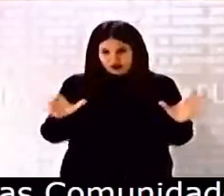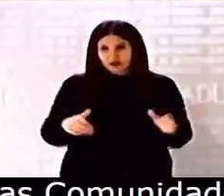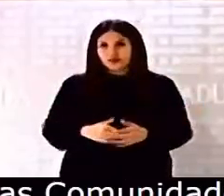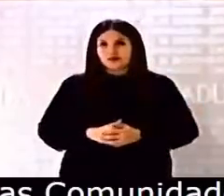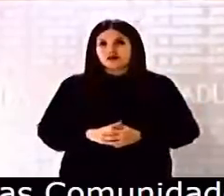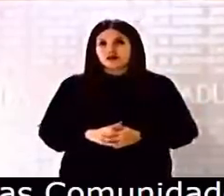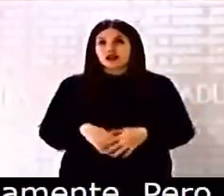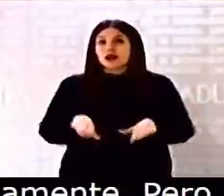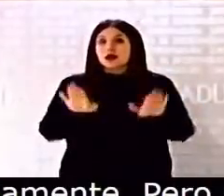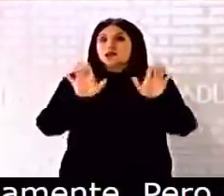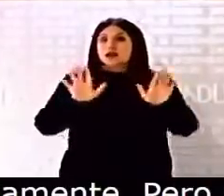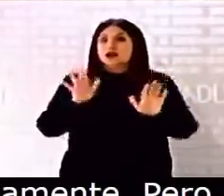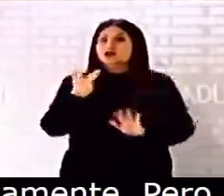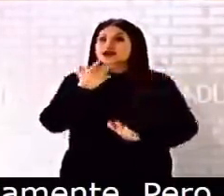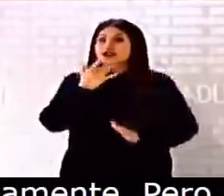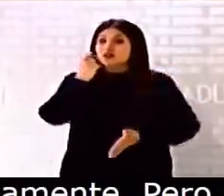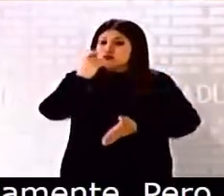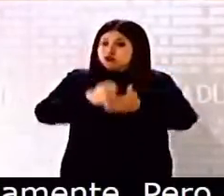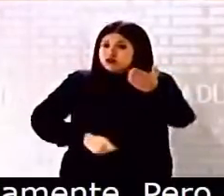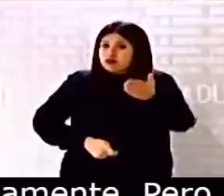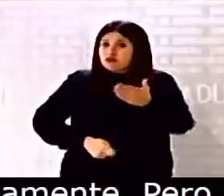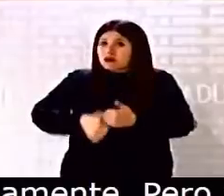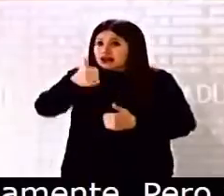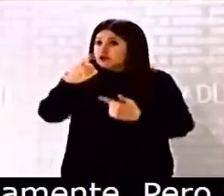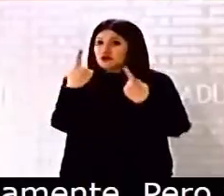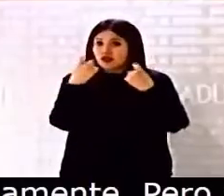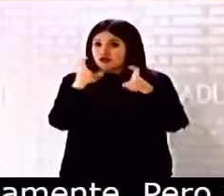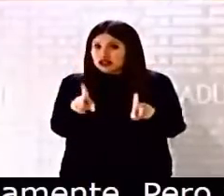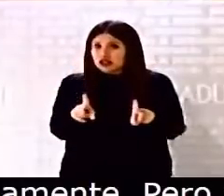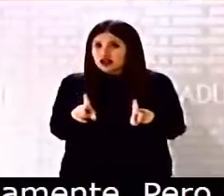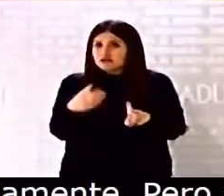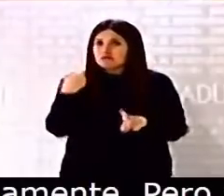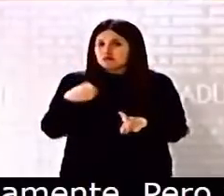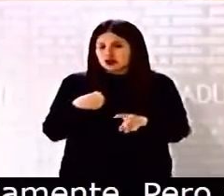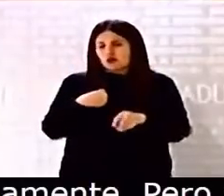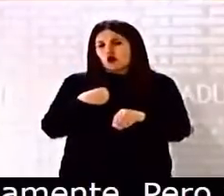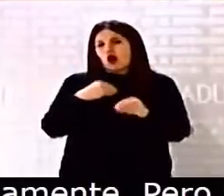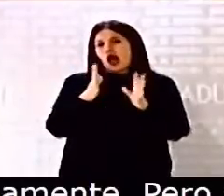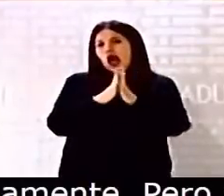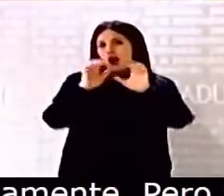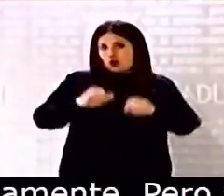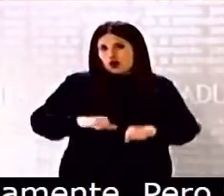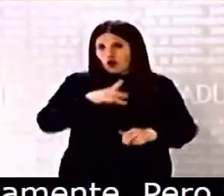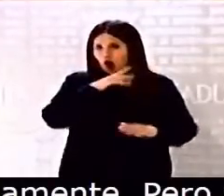fuese así, aplicaríamos este acuerdo que es de mínimos.